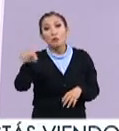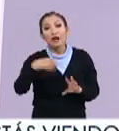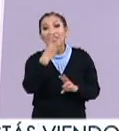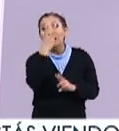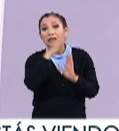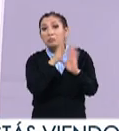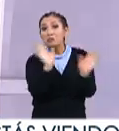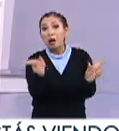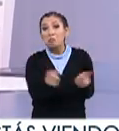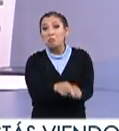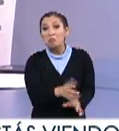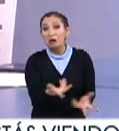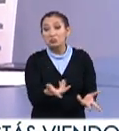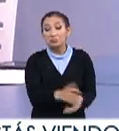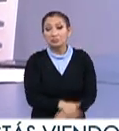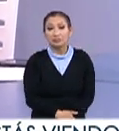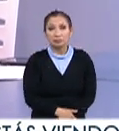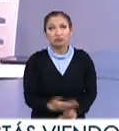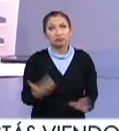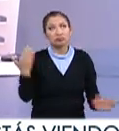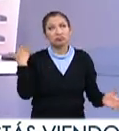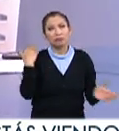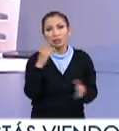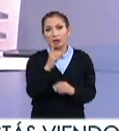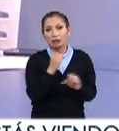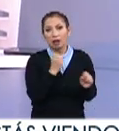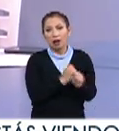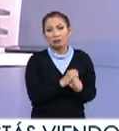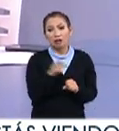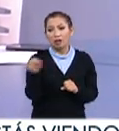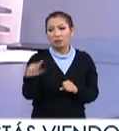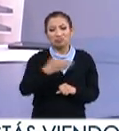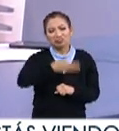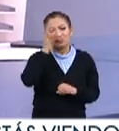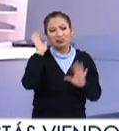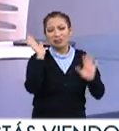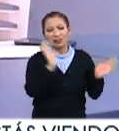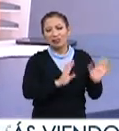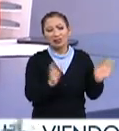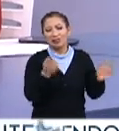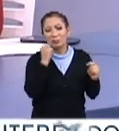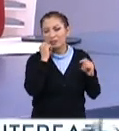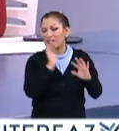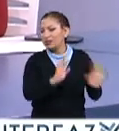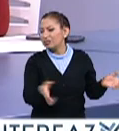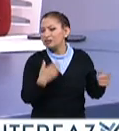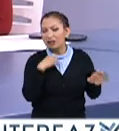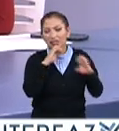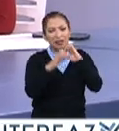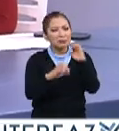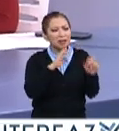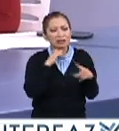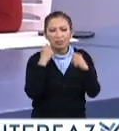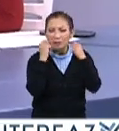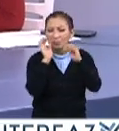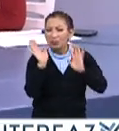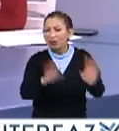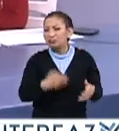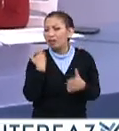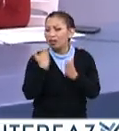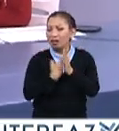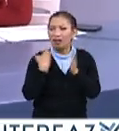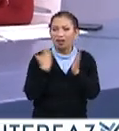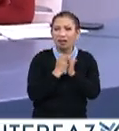publicó 3 libros. Desde hace 30 años ya no ha querido saber nada, no le importan las entrevistas, no le importa la